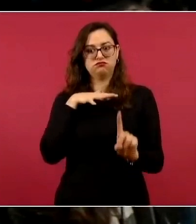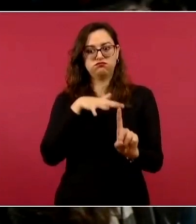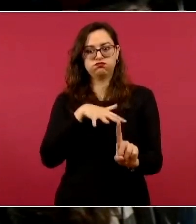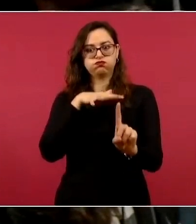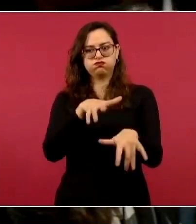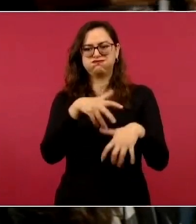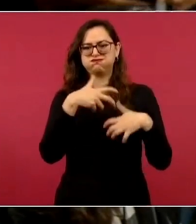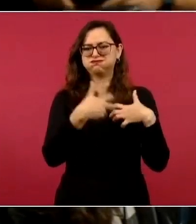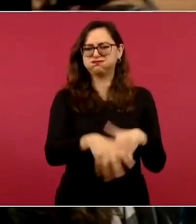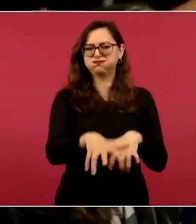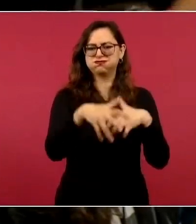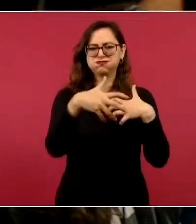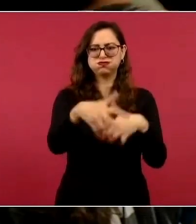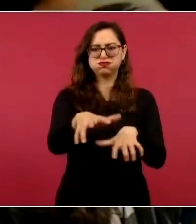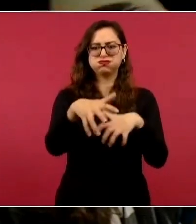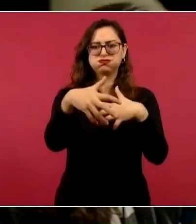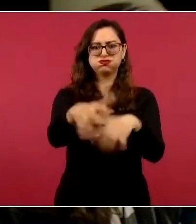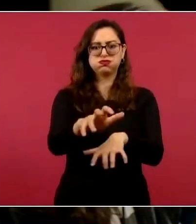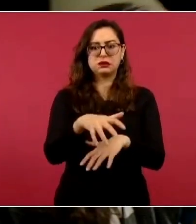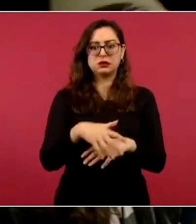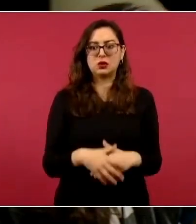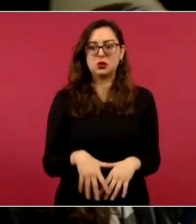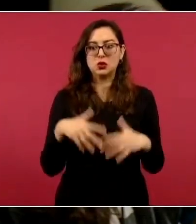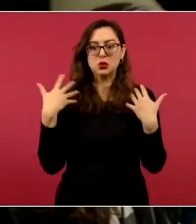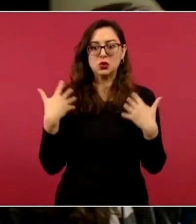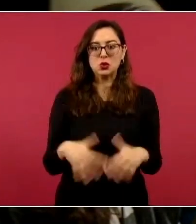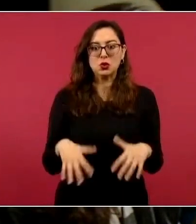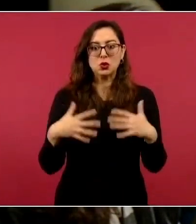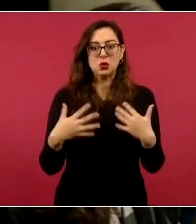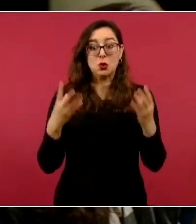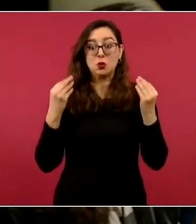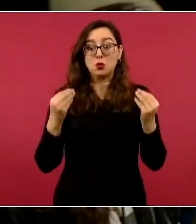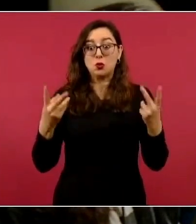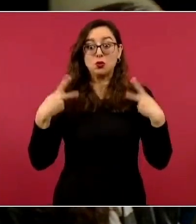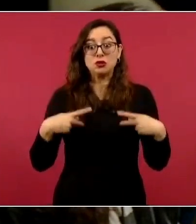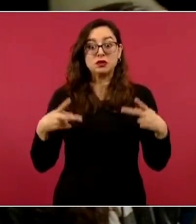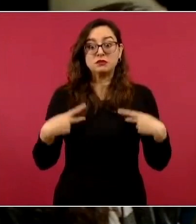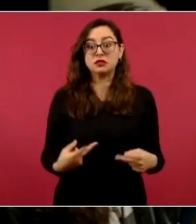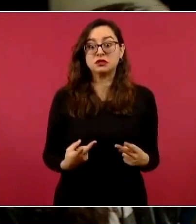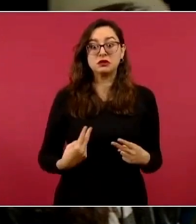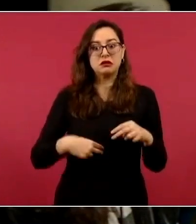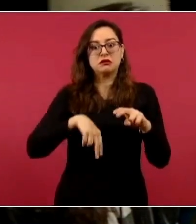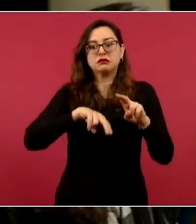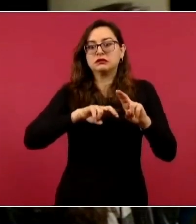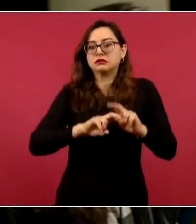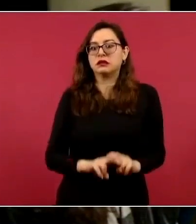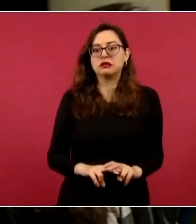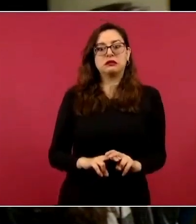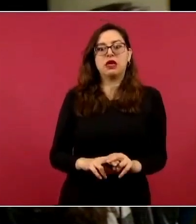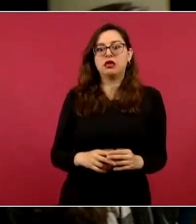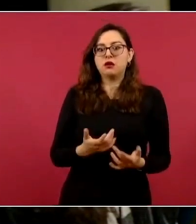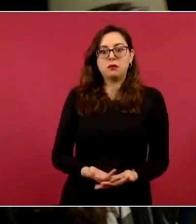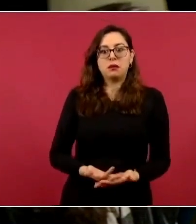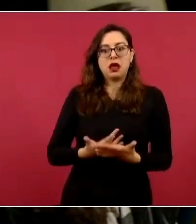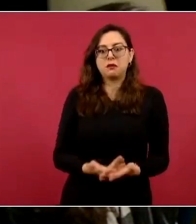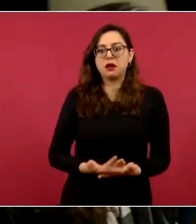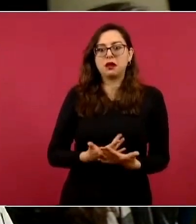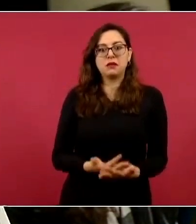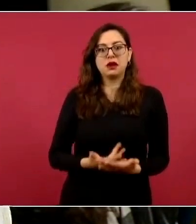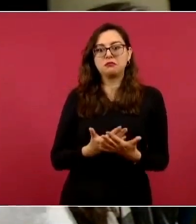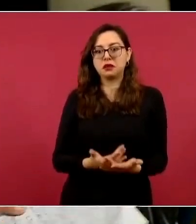y miles sentados en la columna de la Independencia, se ataron ahí, no querían irse porque usted no llegaba a la columna de la Independencia y aunque ya